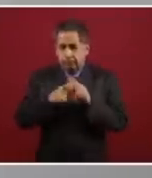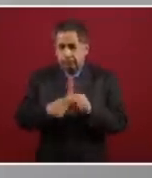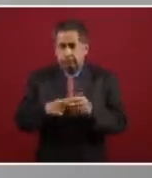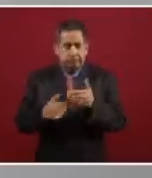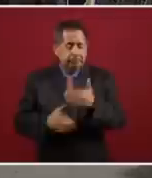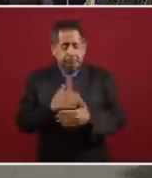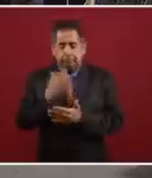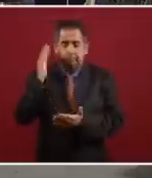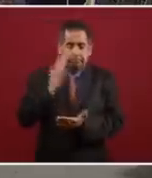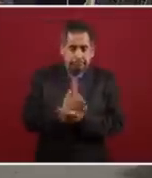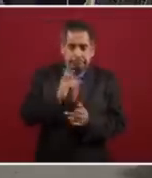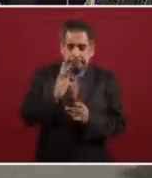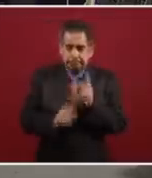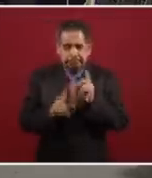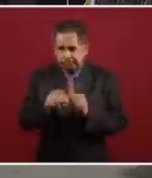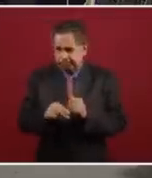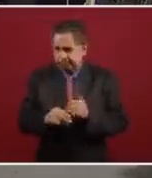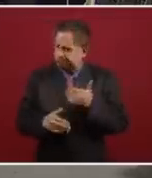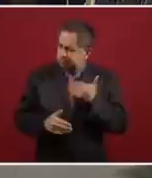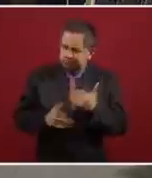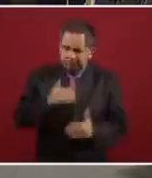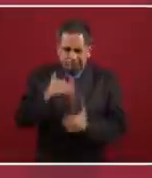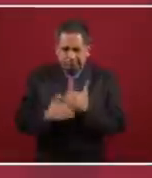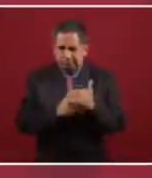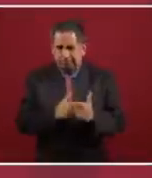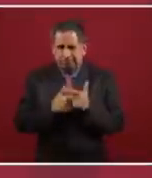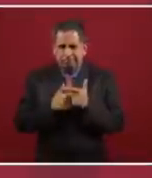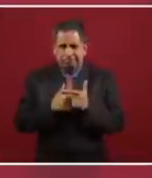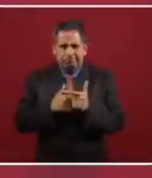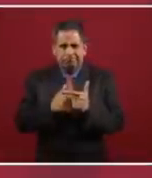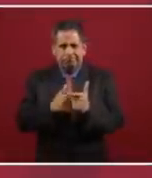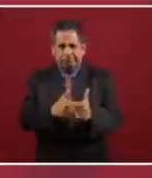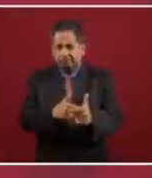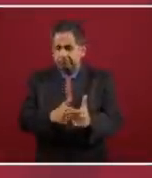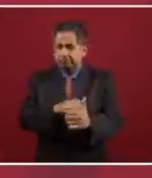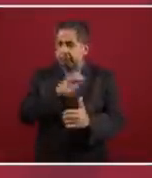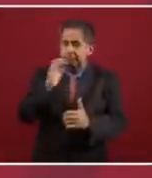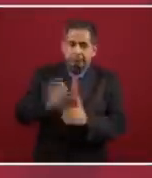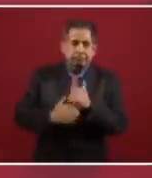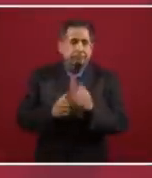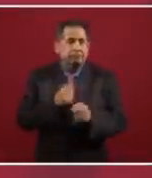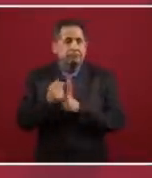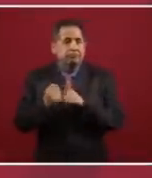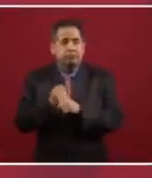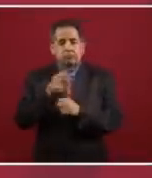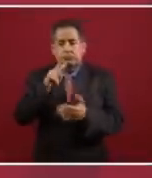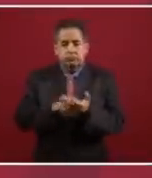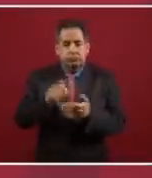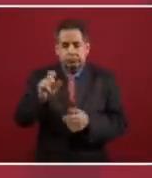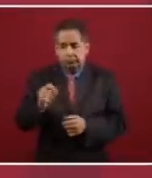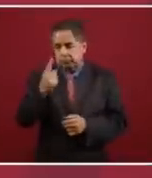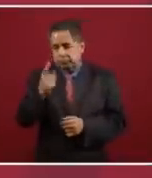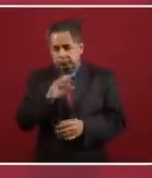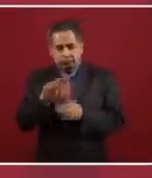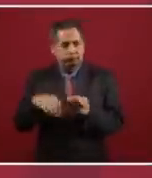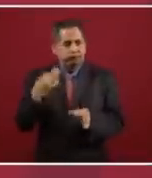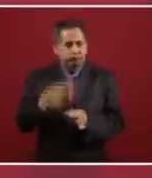detiene hasta terminarlo en el 21.